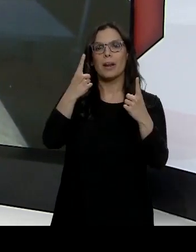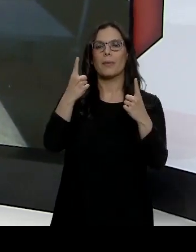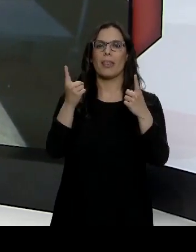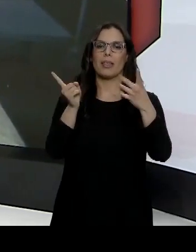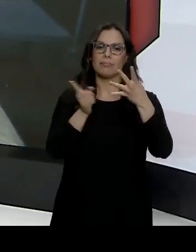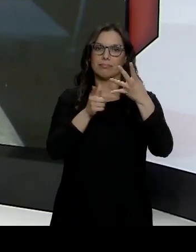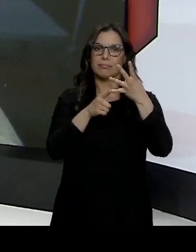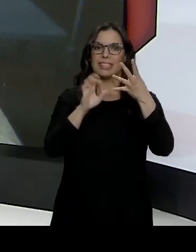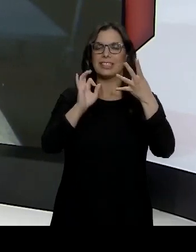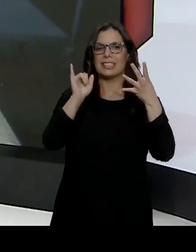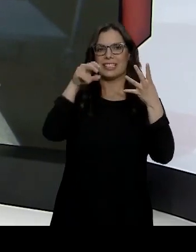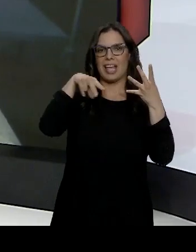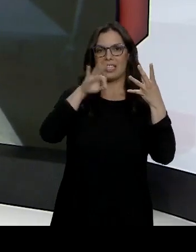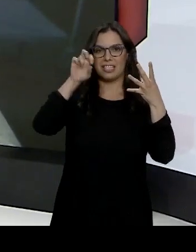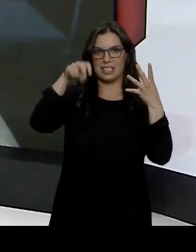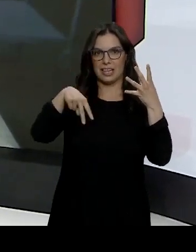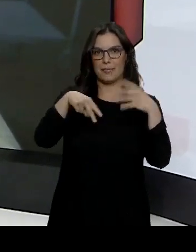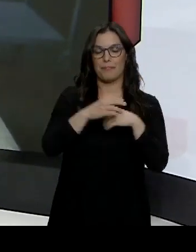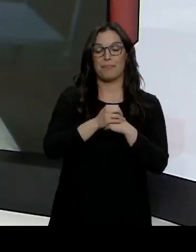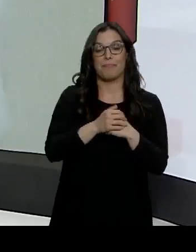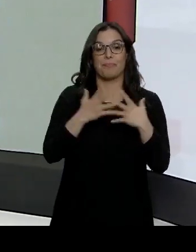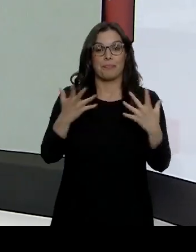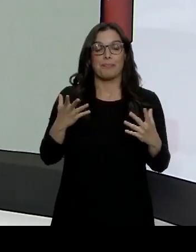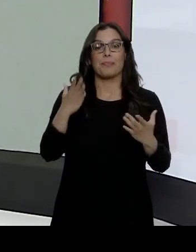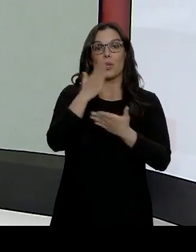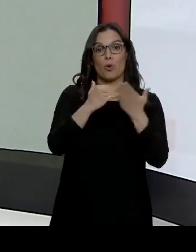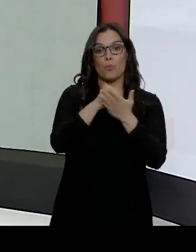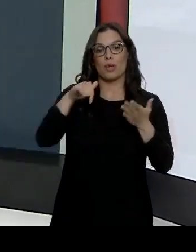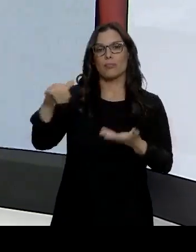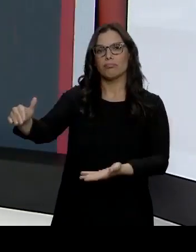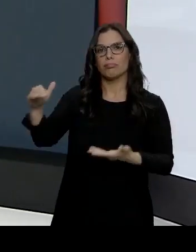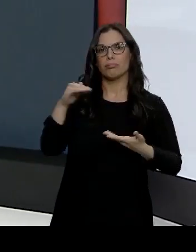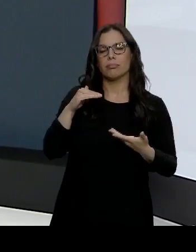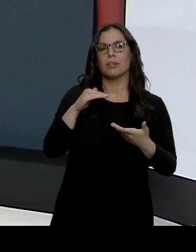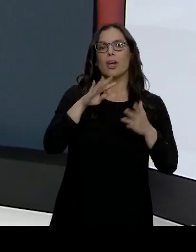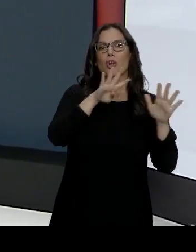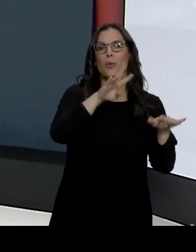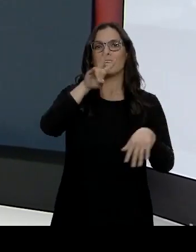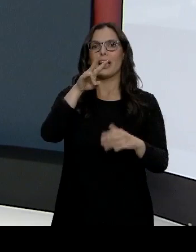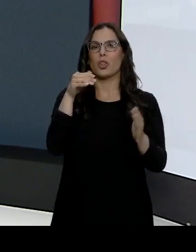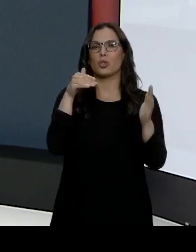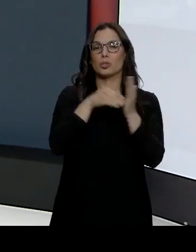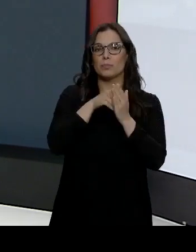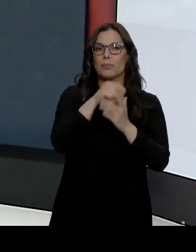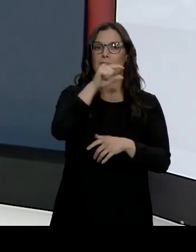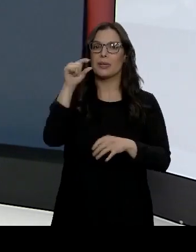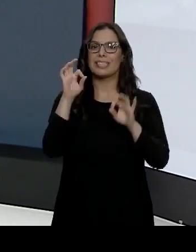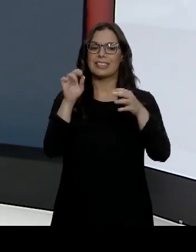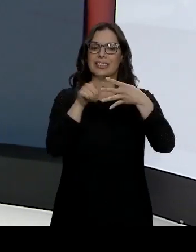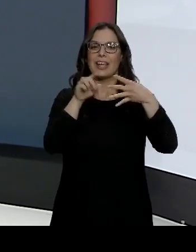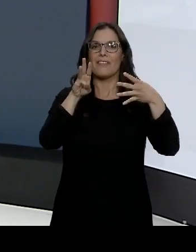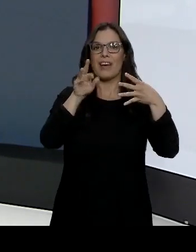primeras dosis de la vacuna de Janssen. De este modo, la comunidad va a recibir más de 92.000 unidades de